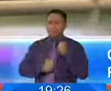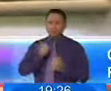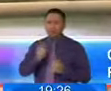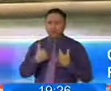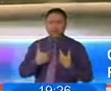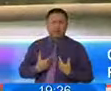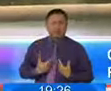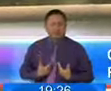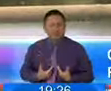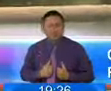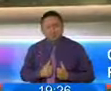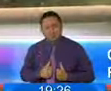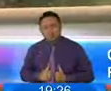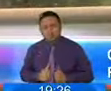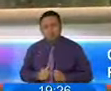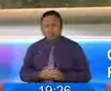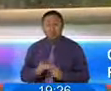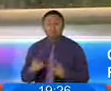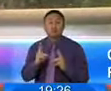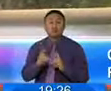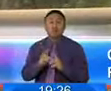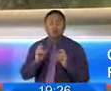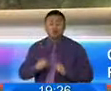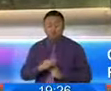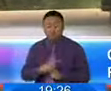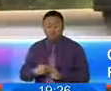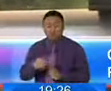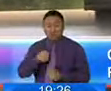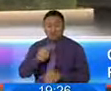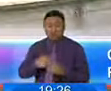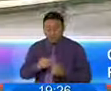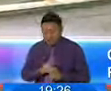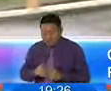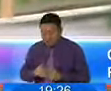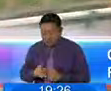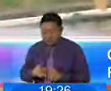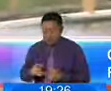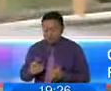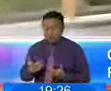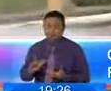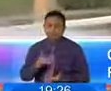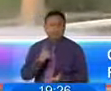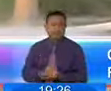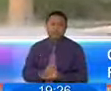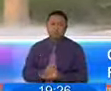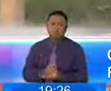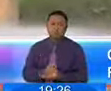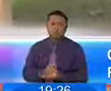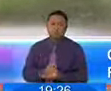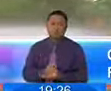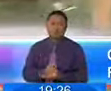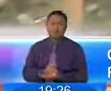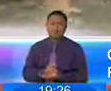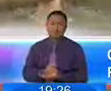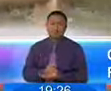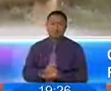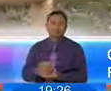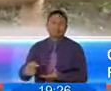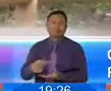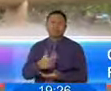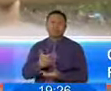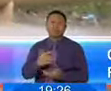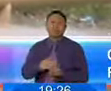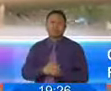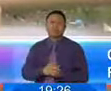emocionalmente destrozados. Tenían la leve esperanza que no se trate de la misma joven, pero la realidad era otra. La poca esperanza que